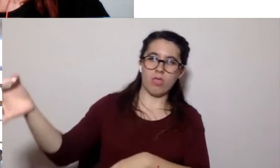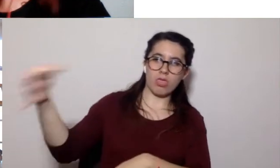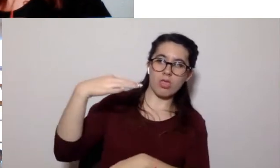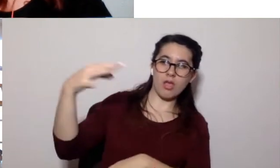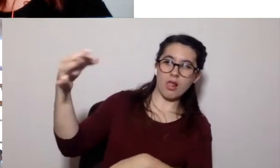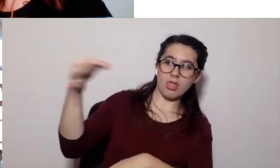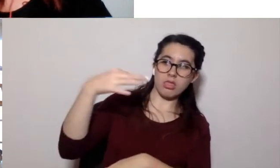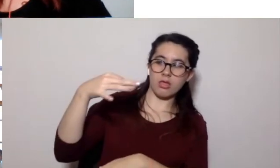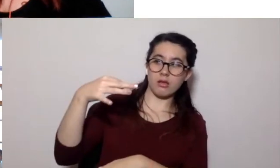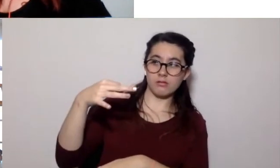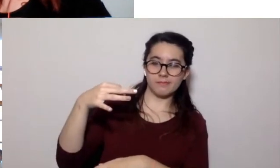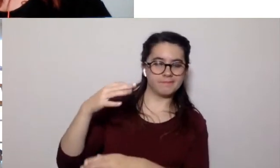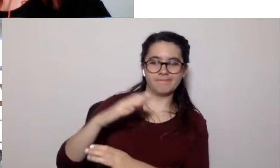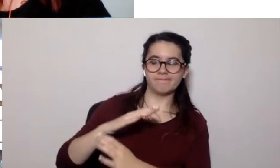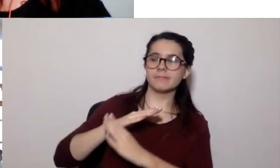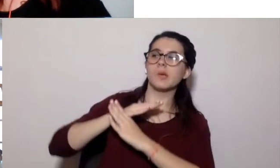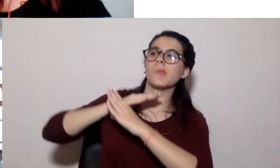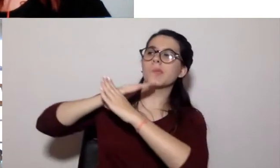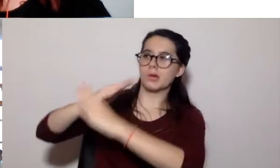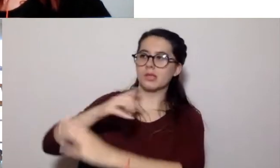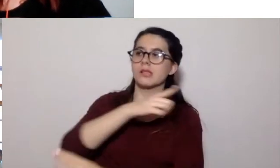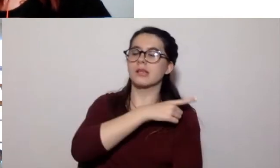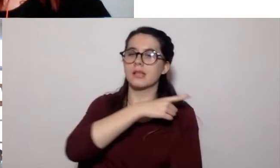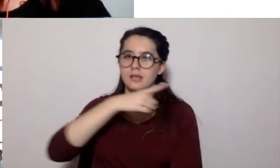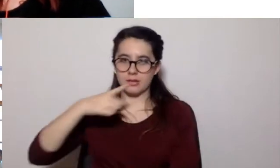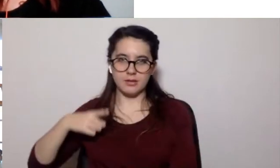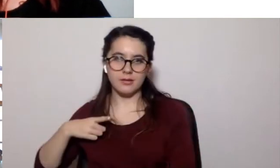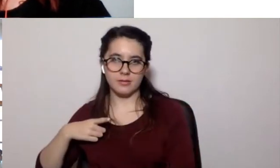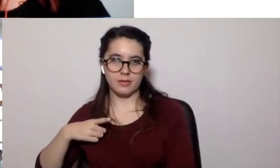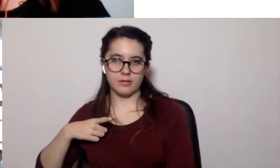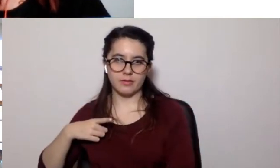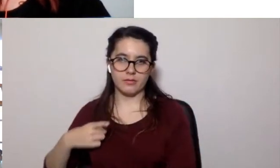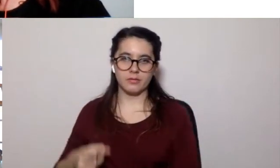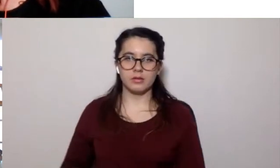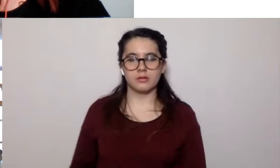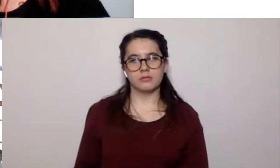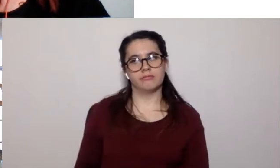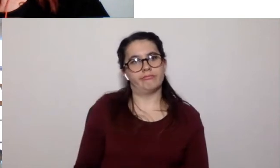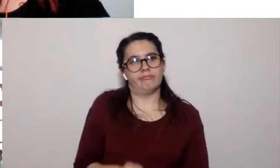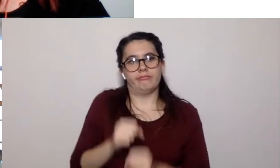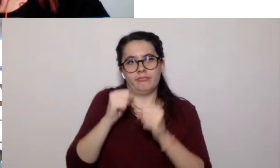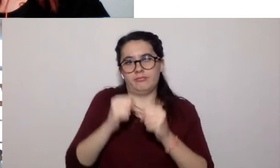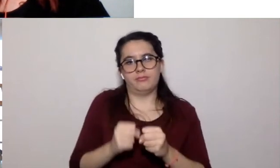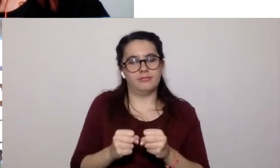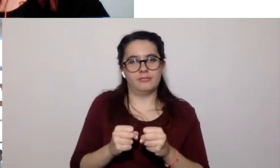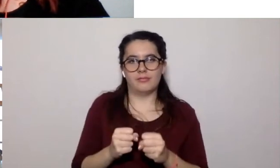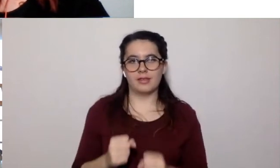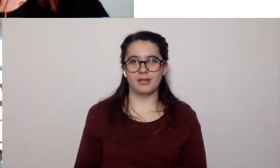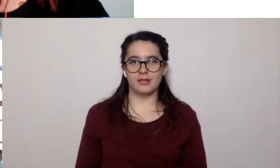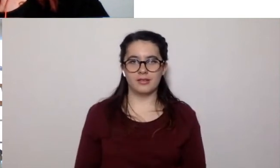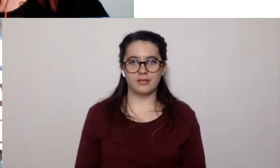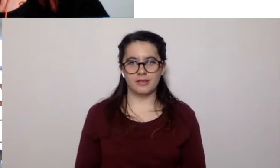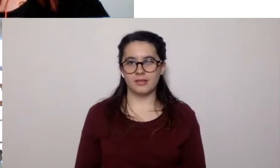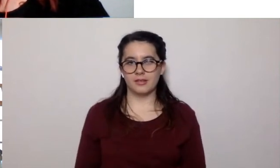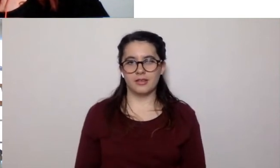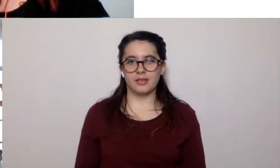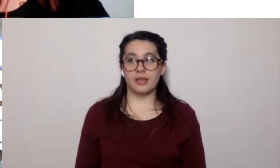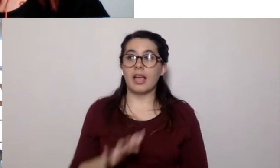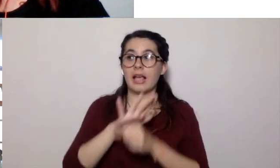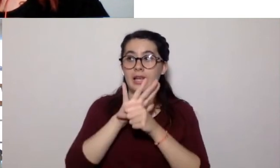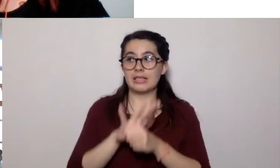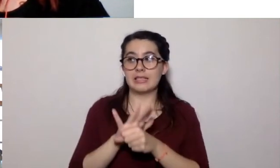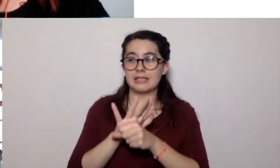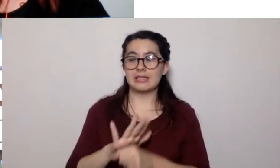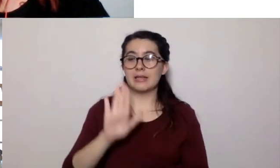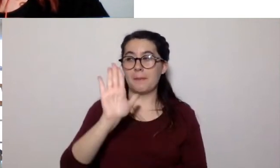protegerlo. Para que lo piensen. Sí, ¿no? Seguro. Sí, seguro. Es otra pandemia, el estrés, ¿no? Y